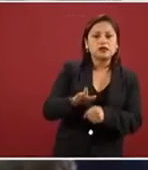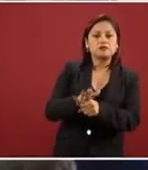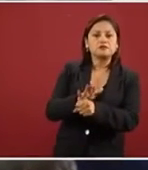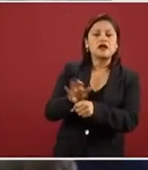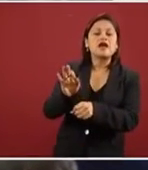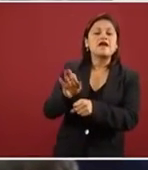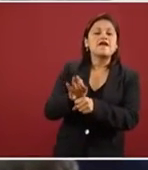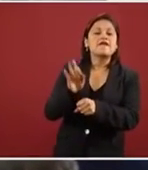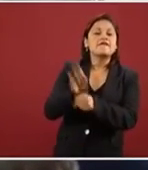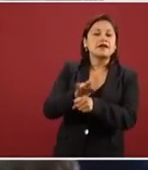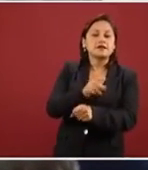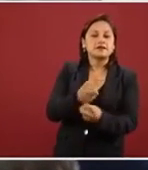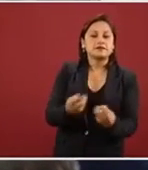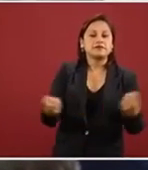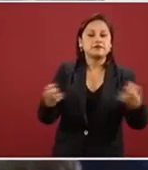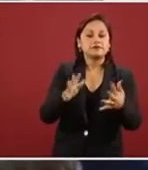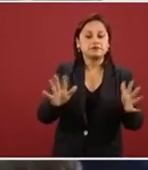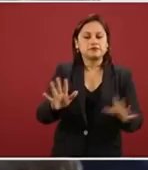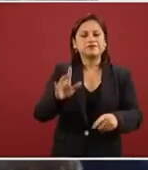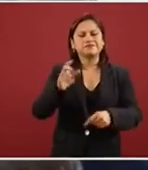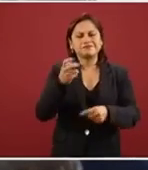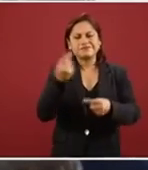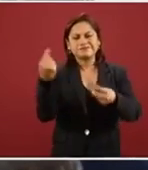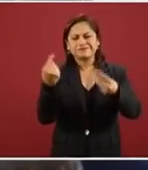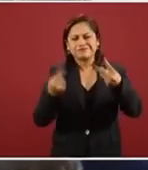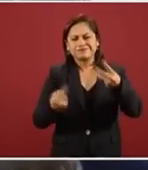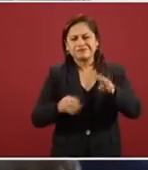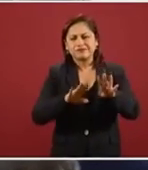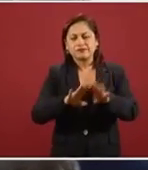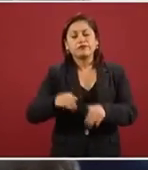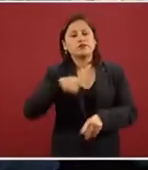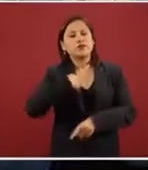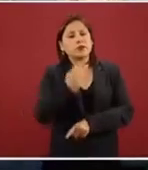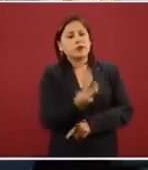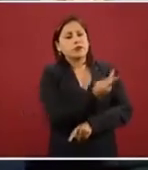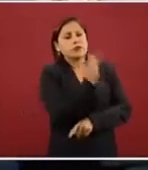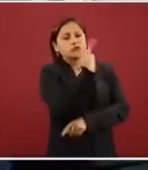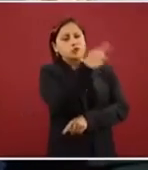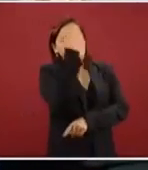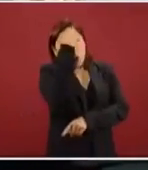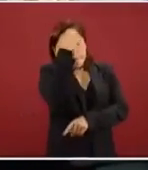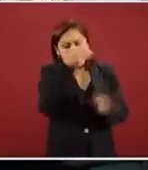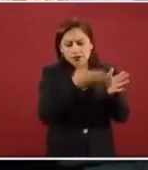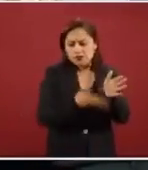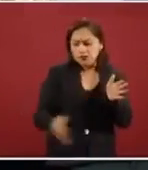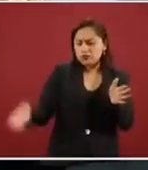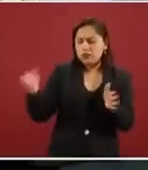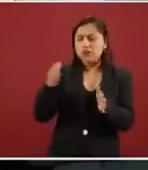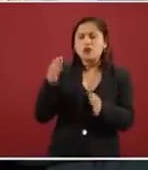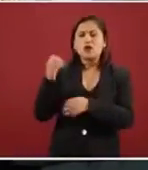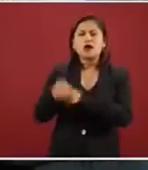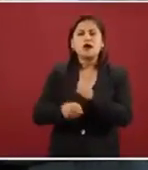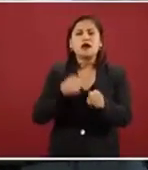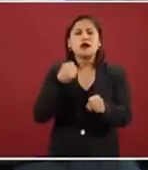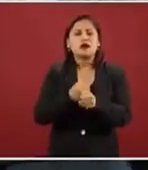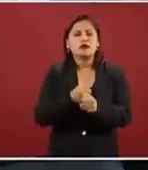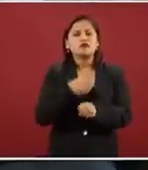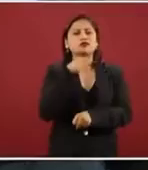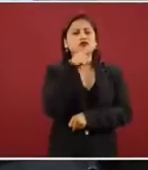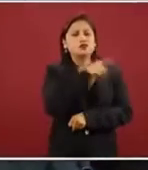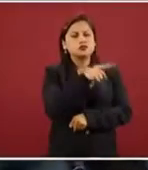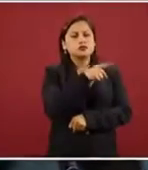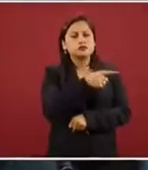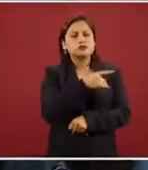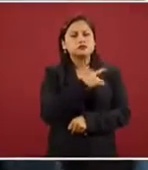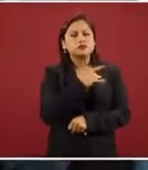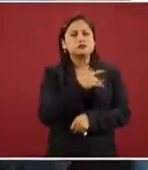las mañaneras? Porque finalmente a través de usted se dicta la agenda económica, social y cultural de este país. Bueno,